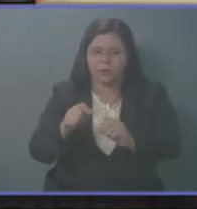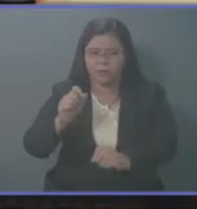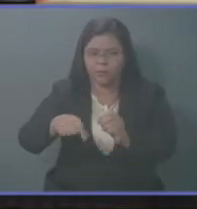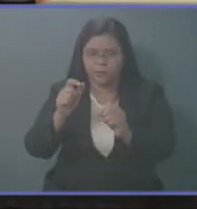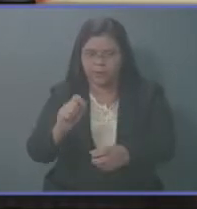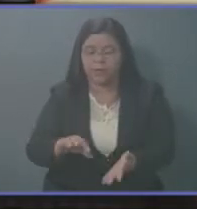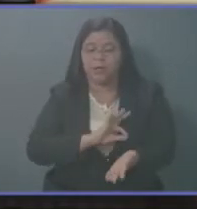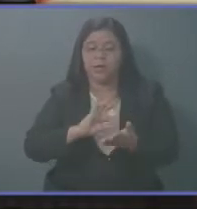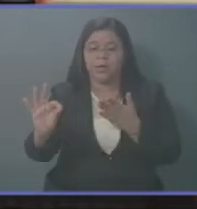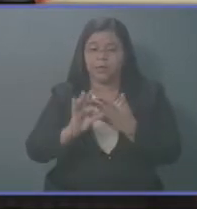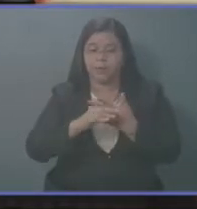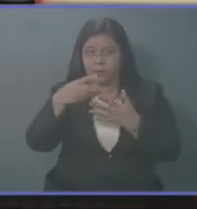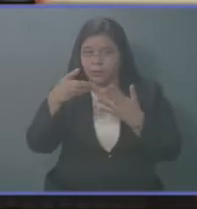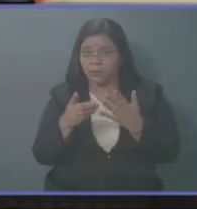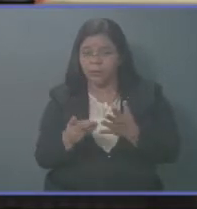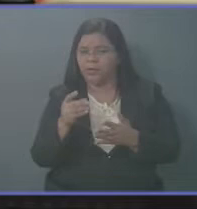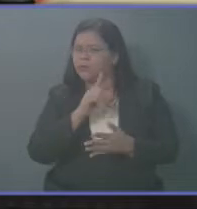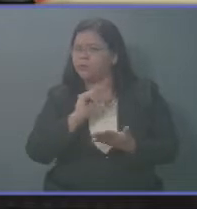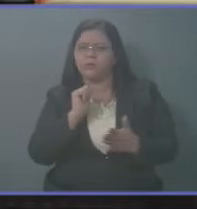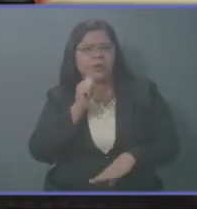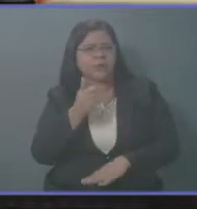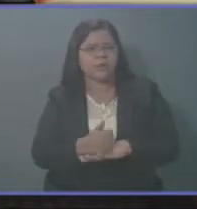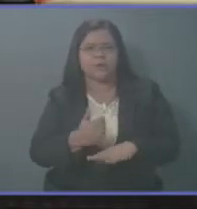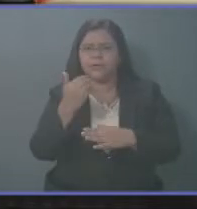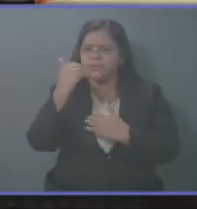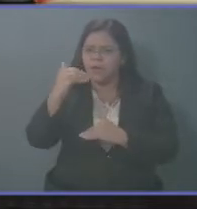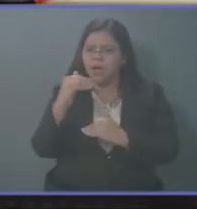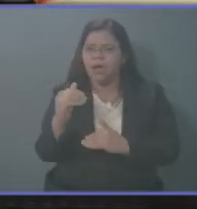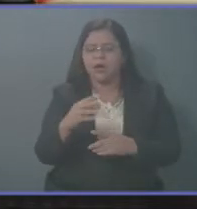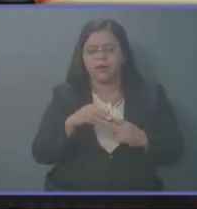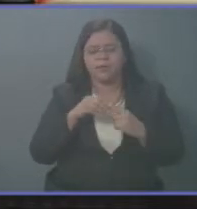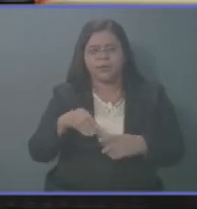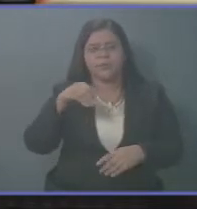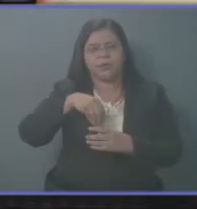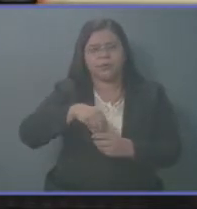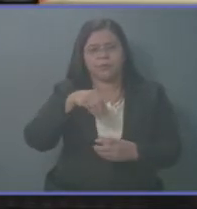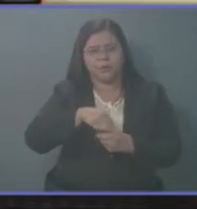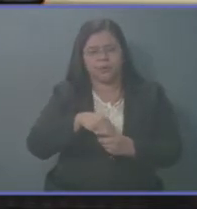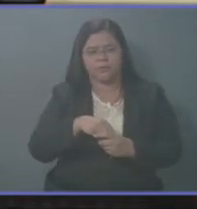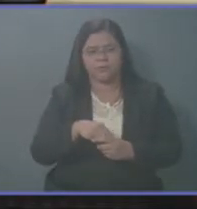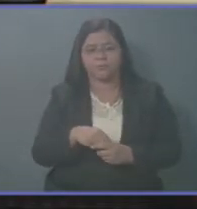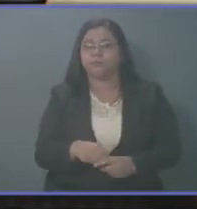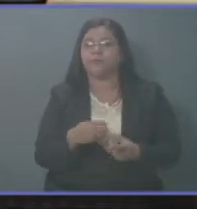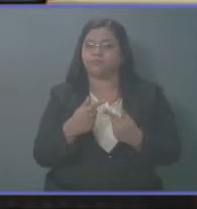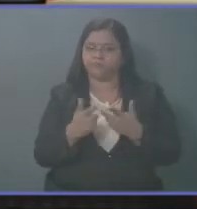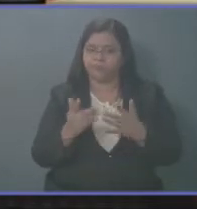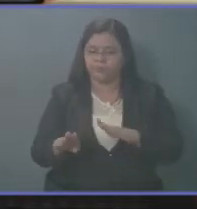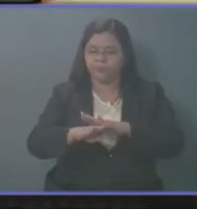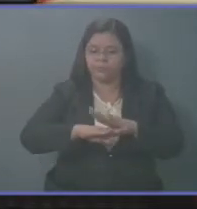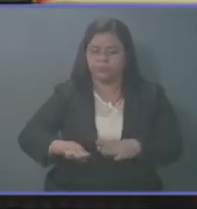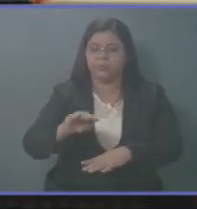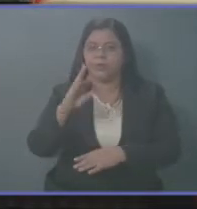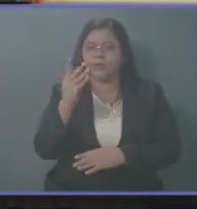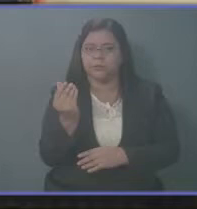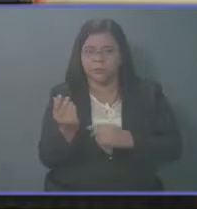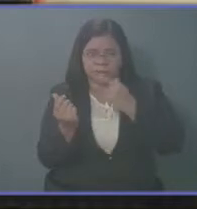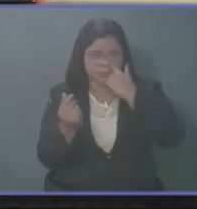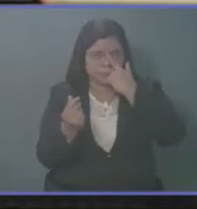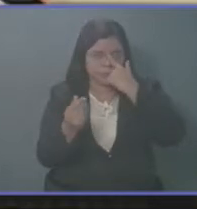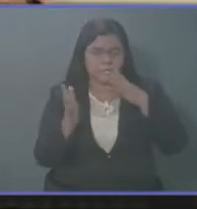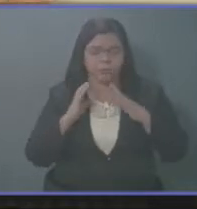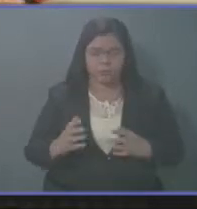El proyecto de decreto no establece la creación de líneas especiales por parte de bancos de segundo piso, a partir de una fuente de fondeo estatal